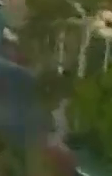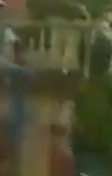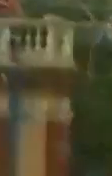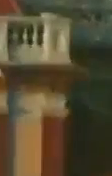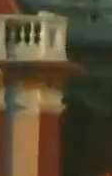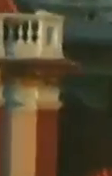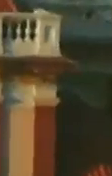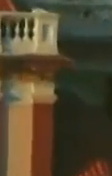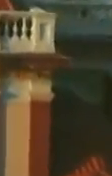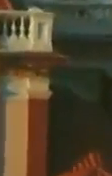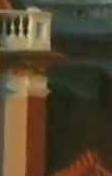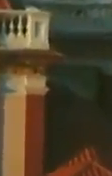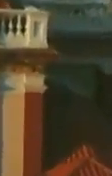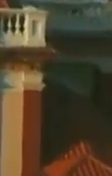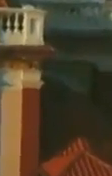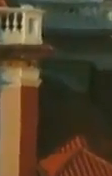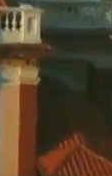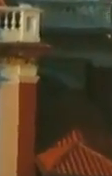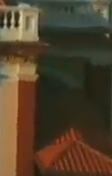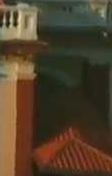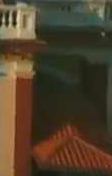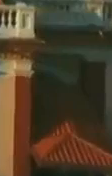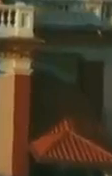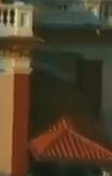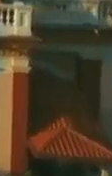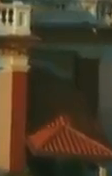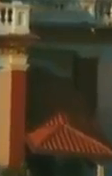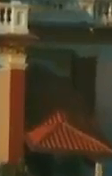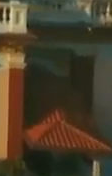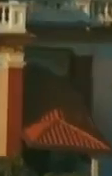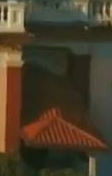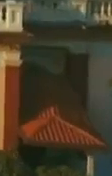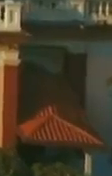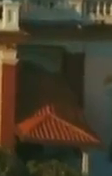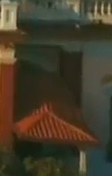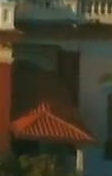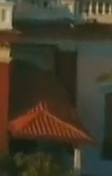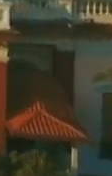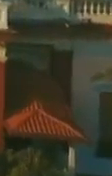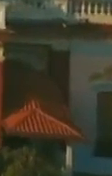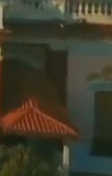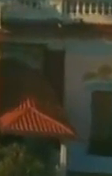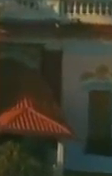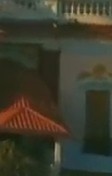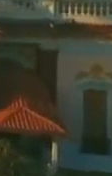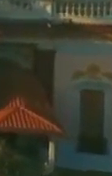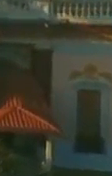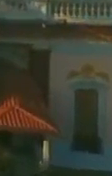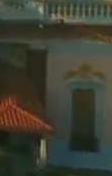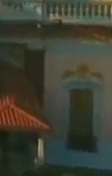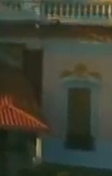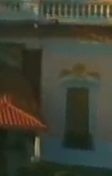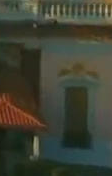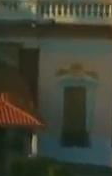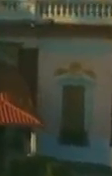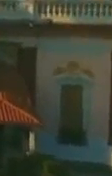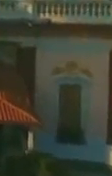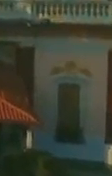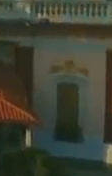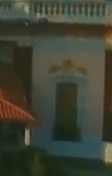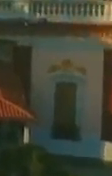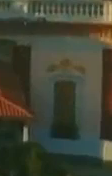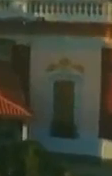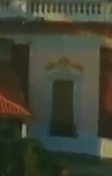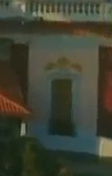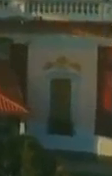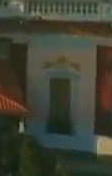presidente constitucional Nicolás Maduro ha sido enfático en que Venezuela se levanta con esfuerzo propio en un pueblo